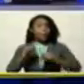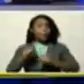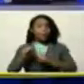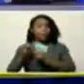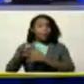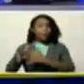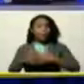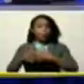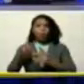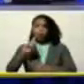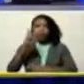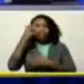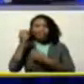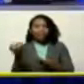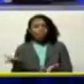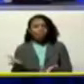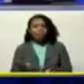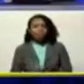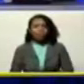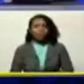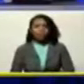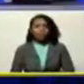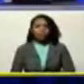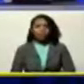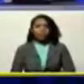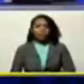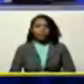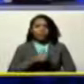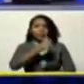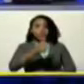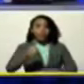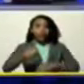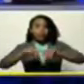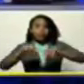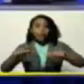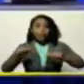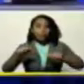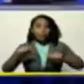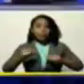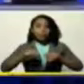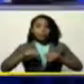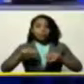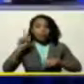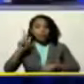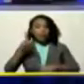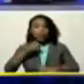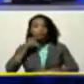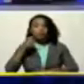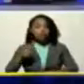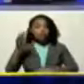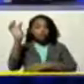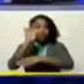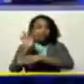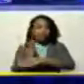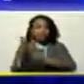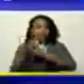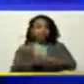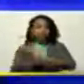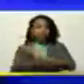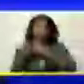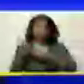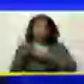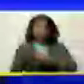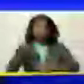no lo entendieran, que cada palmo del territorio ruso, de la Gran Federación Rusa, fue un